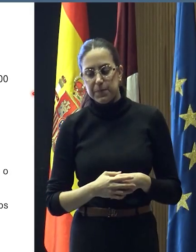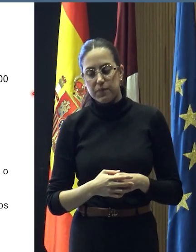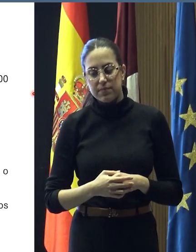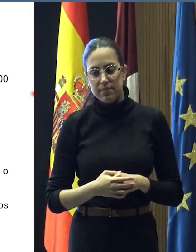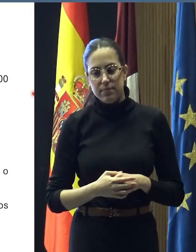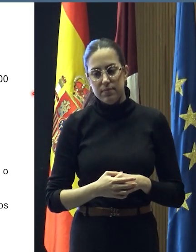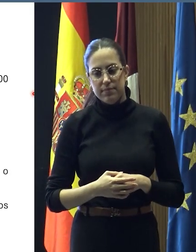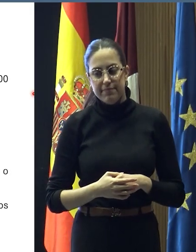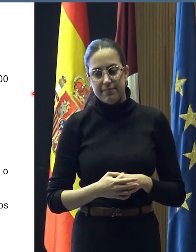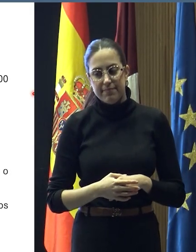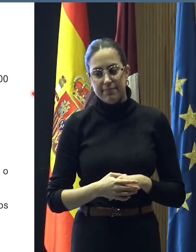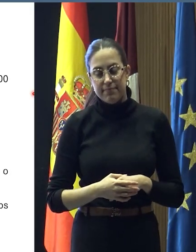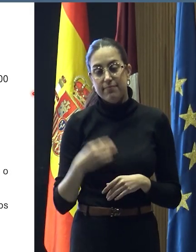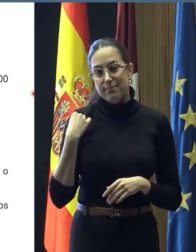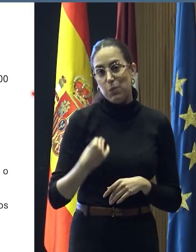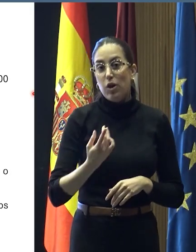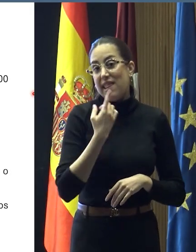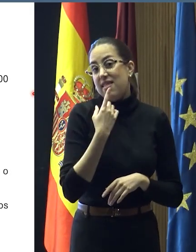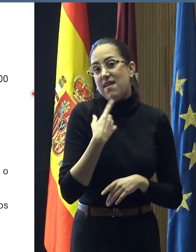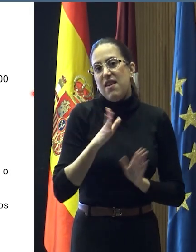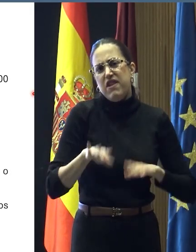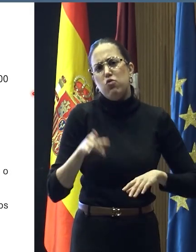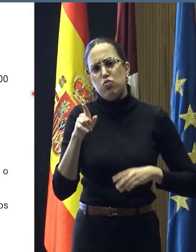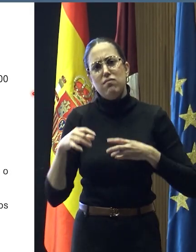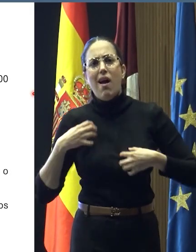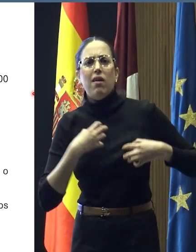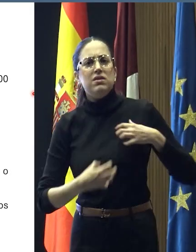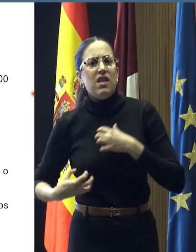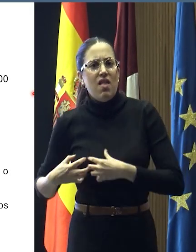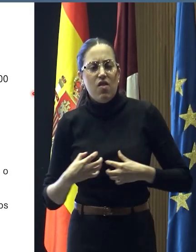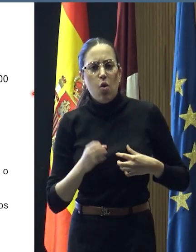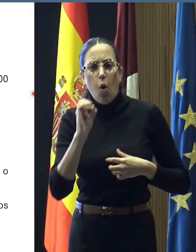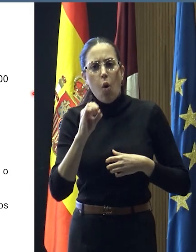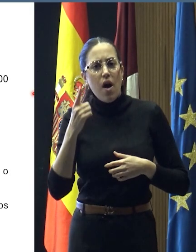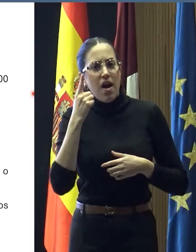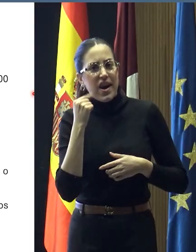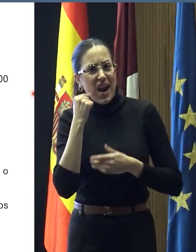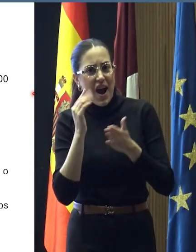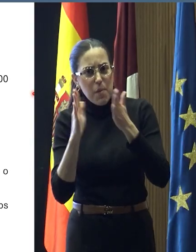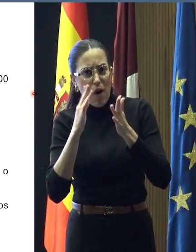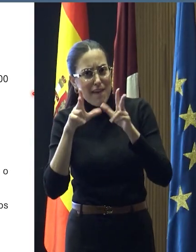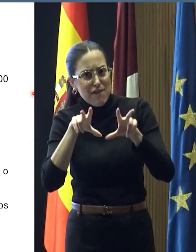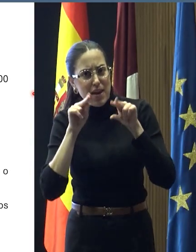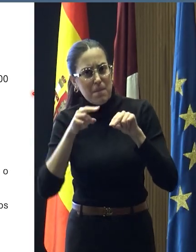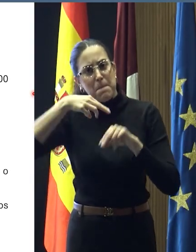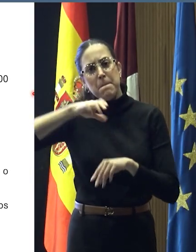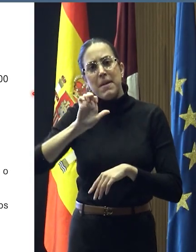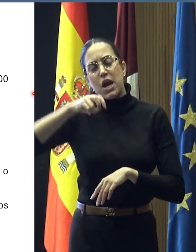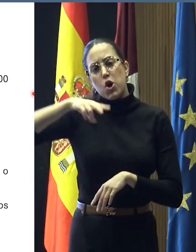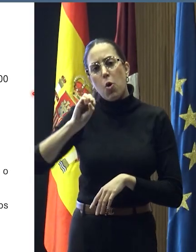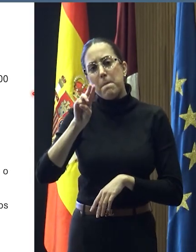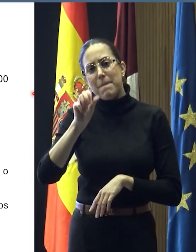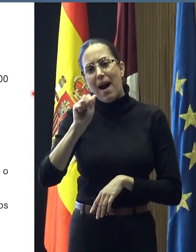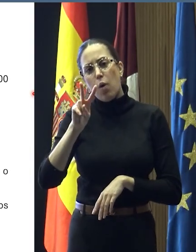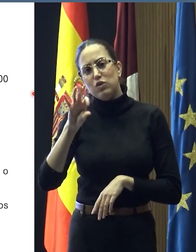les comunicaron que tenían ansiedad o menopausia. Algo así también me pasó a